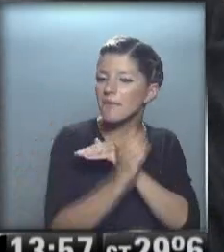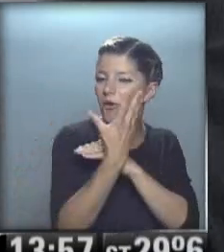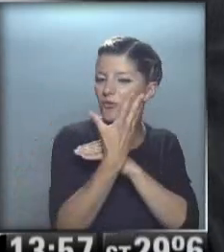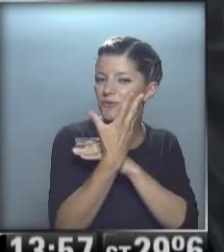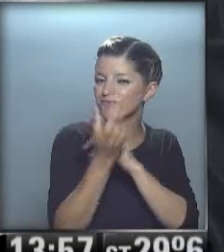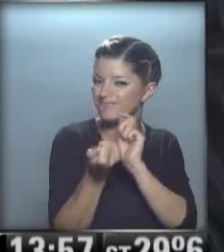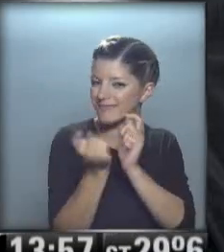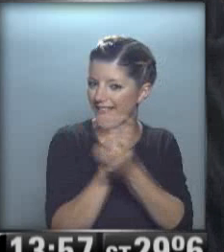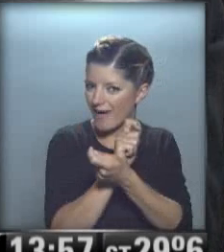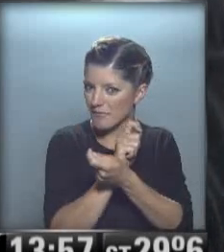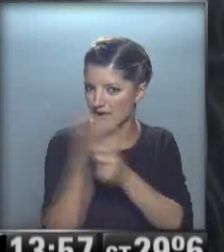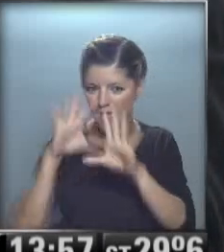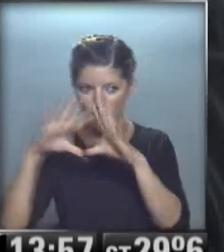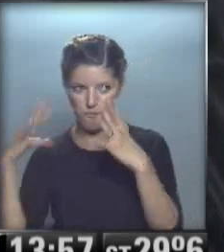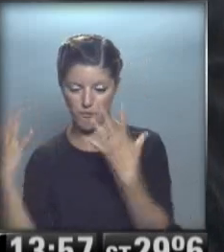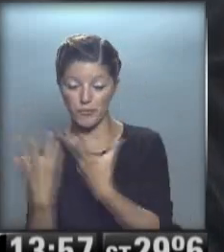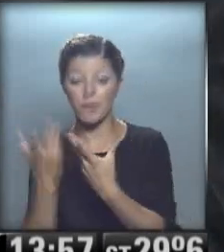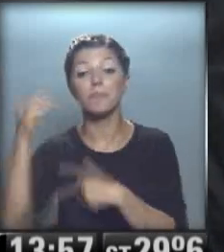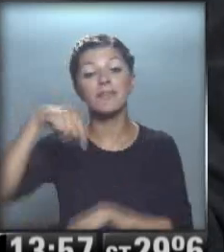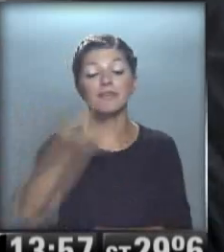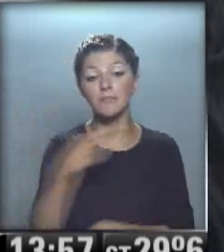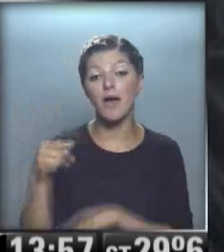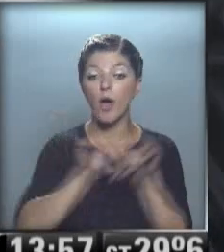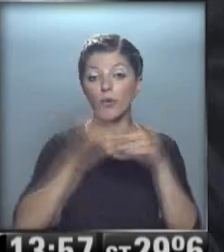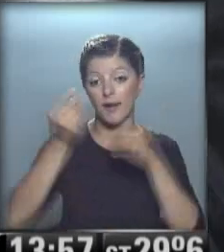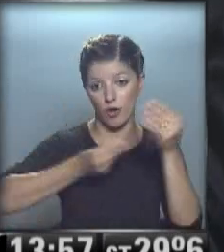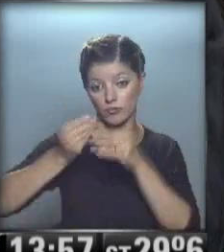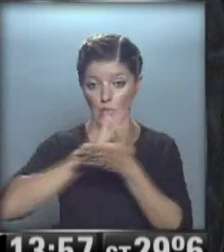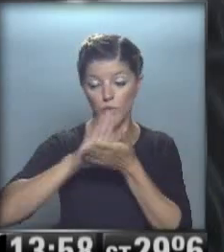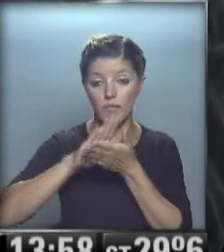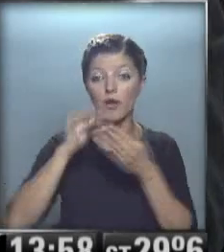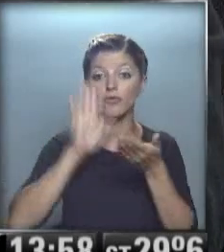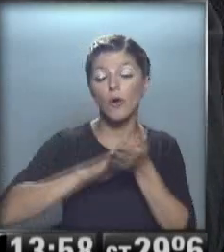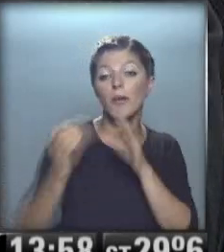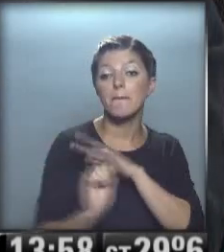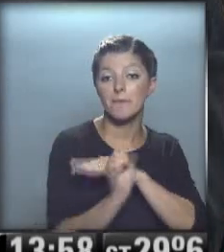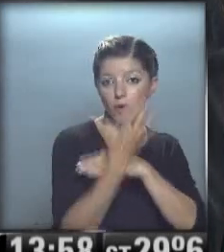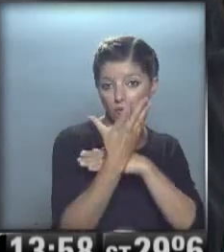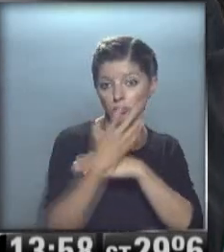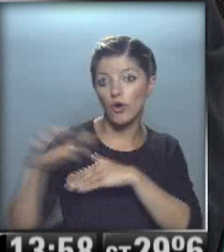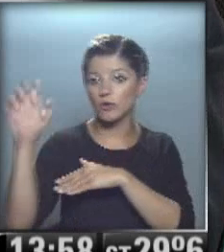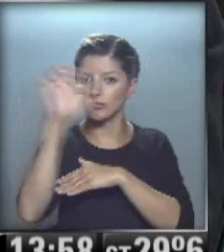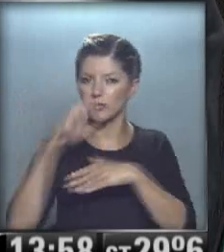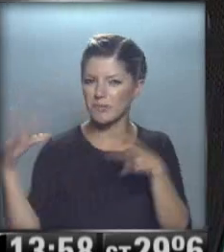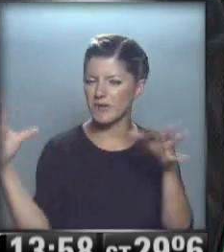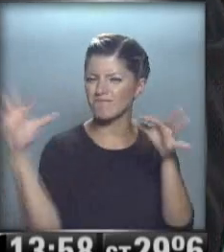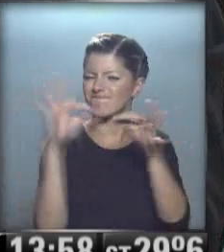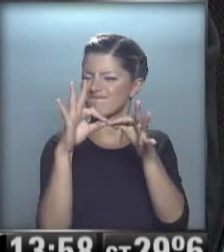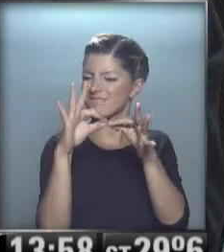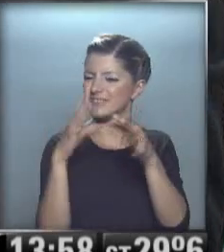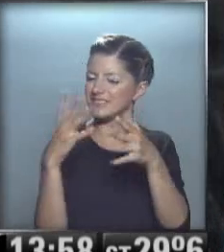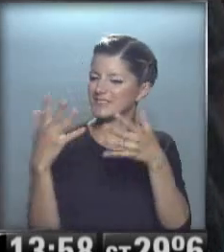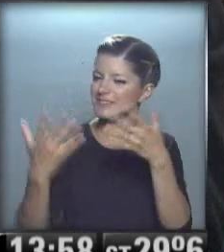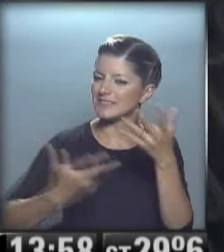Esta semana hubo nuevas negociaciones con respecto al acuerdo Mercosur-Unión Europea. Eso viene muy complicado porque